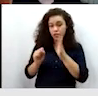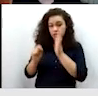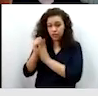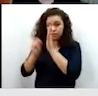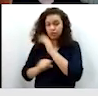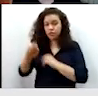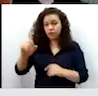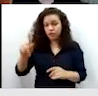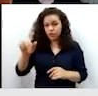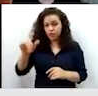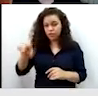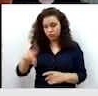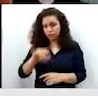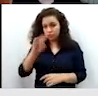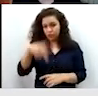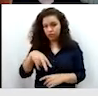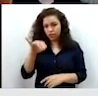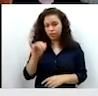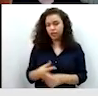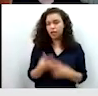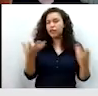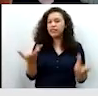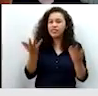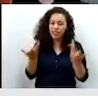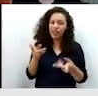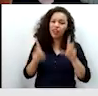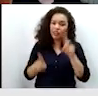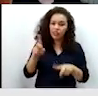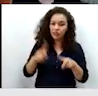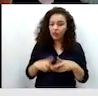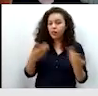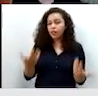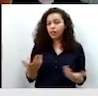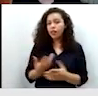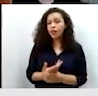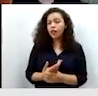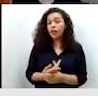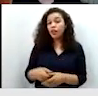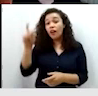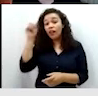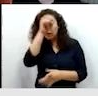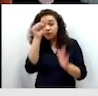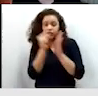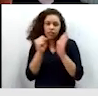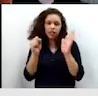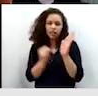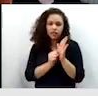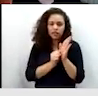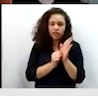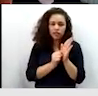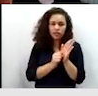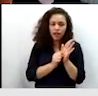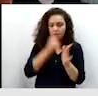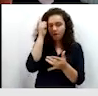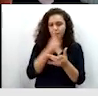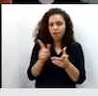¿verdad? Sí. Aquí va a depender mucho de la complejidad del sistema de